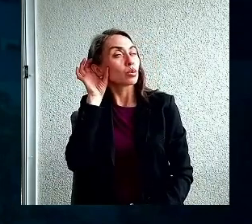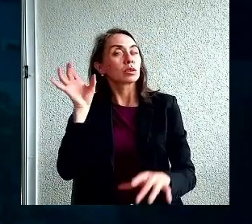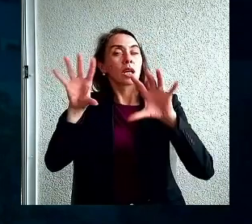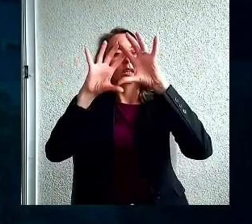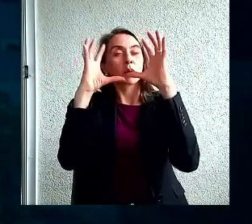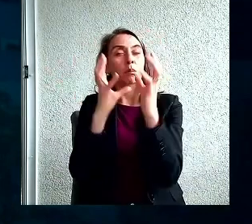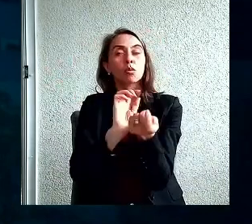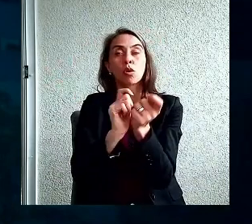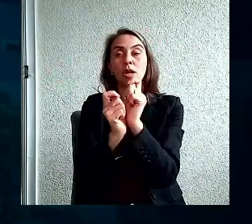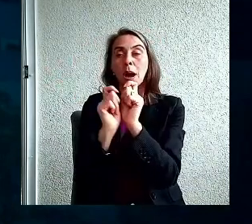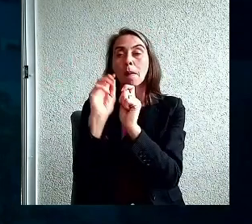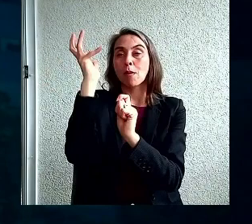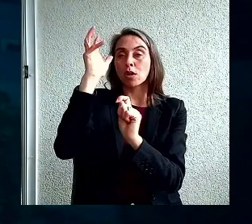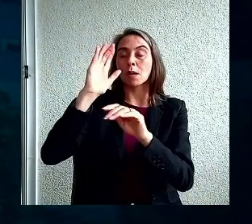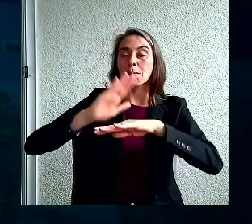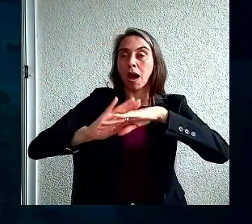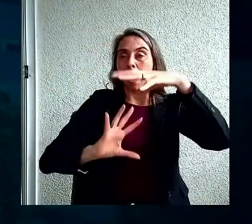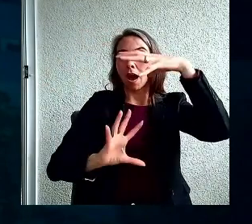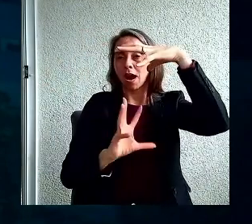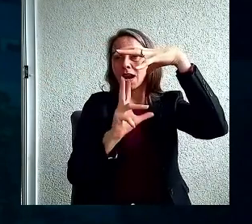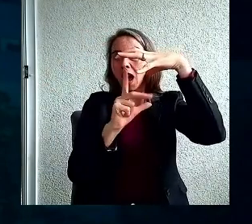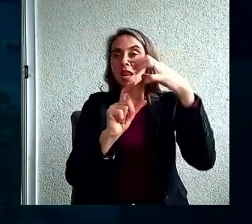como Rusia y Canadá, que tienen